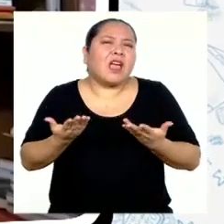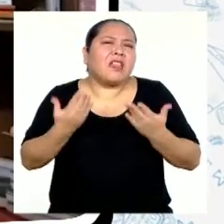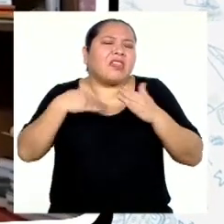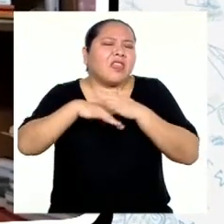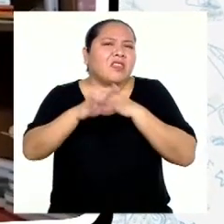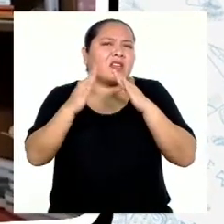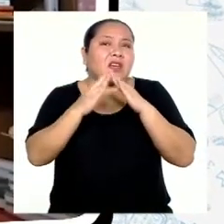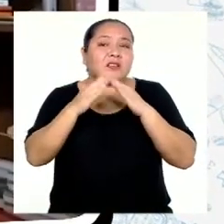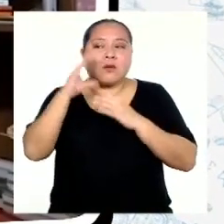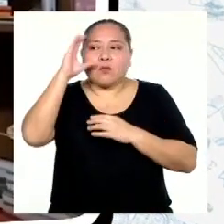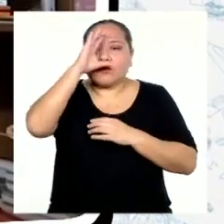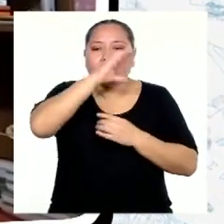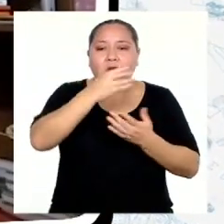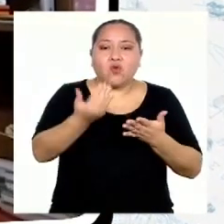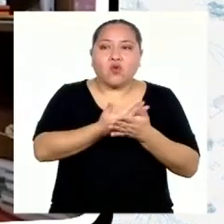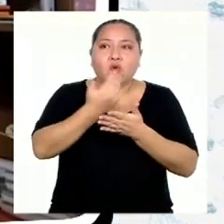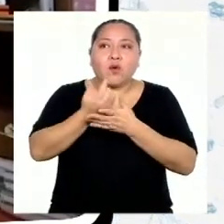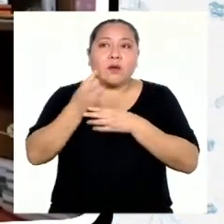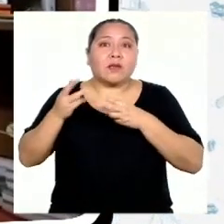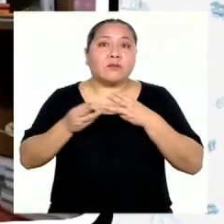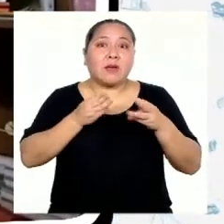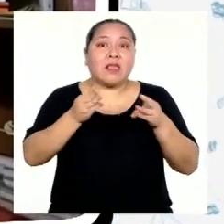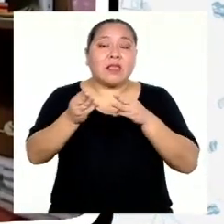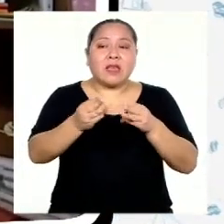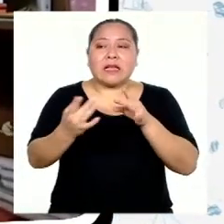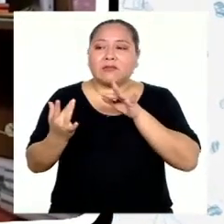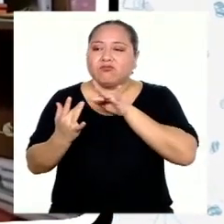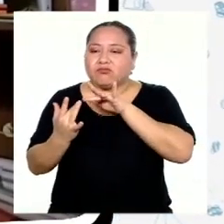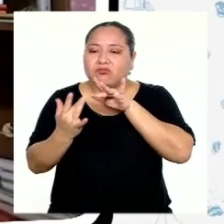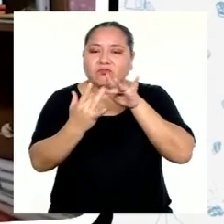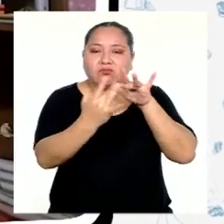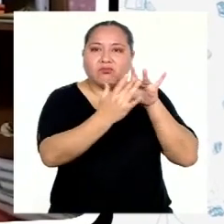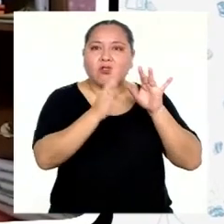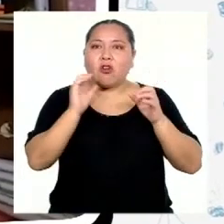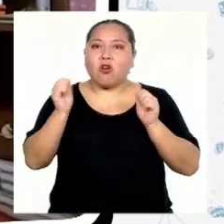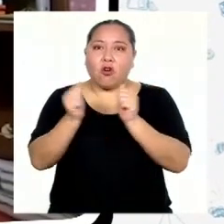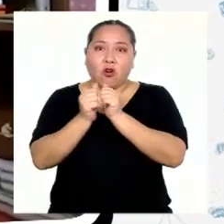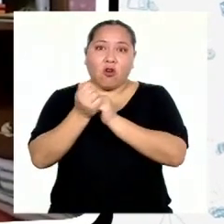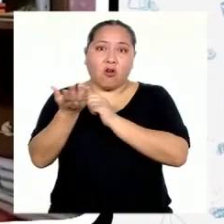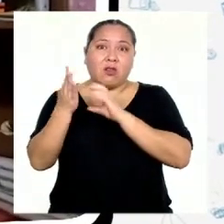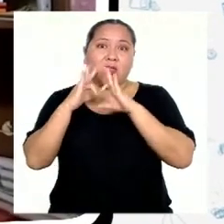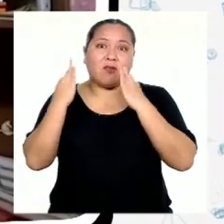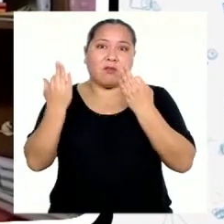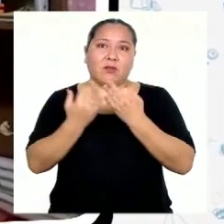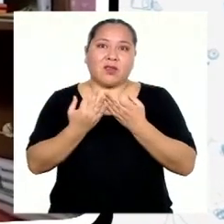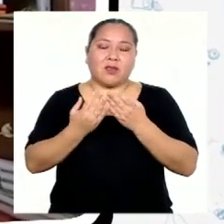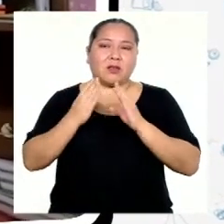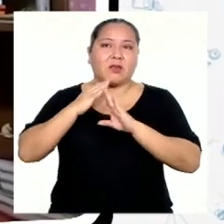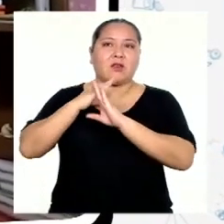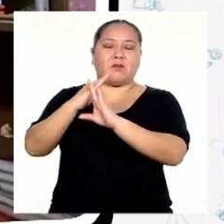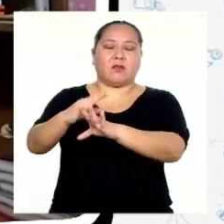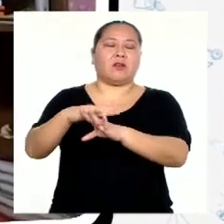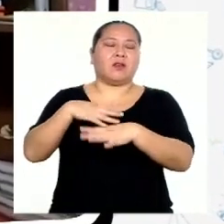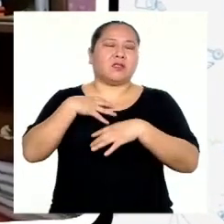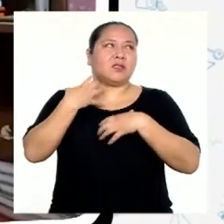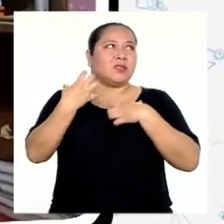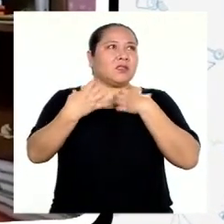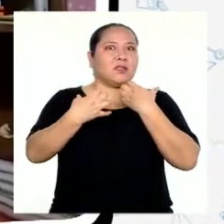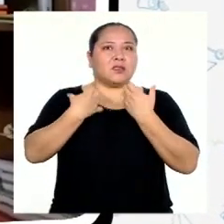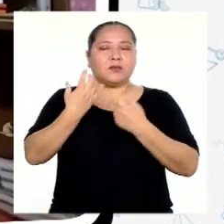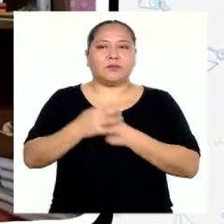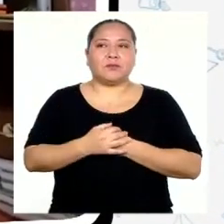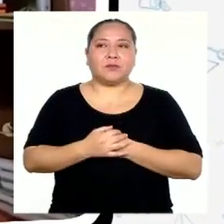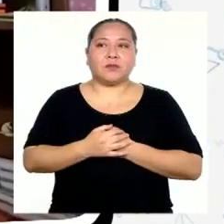nuevas maneras de interactuar con todos en la familia y así evitar el estrés. En tanto